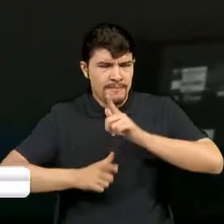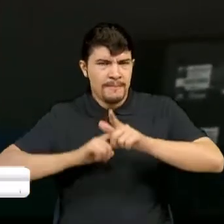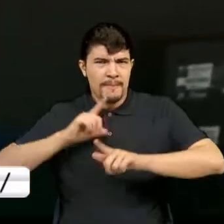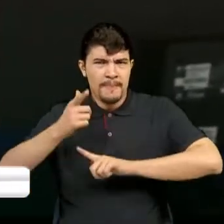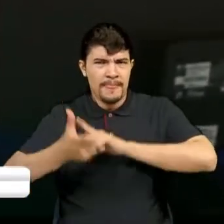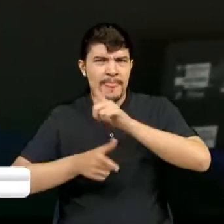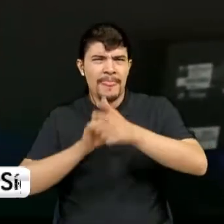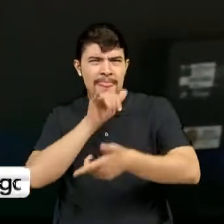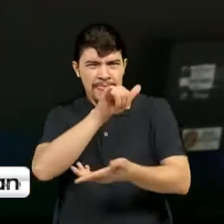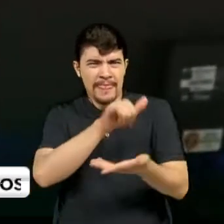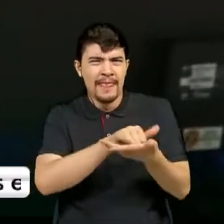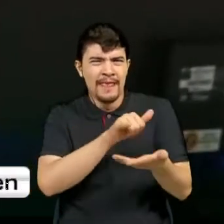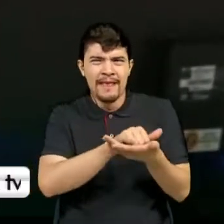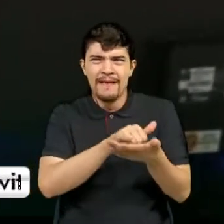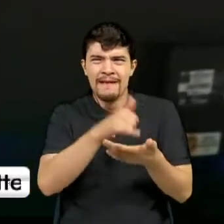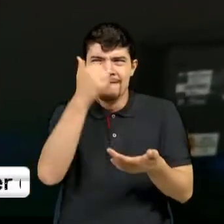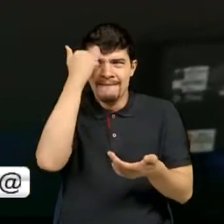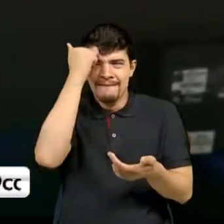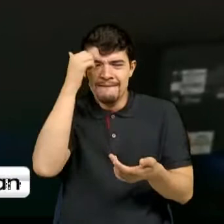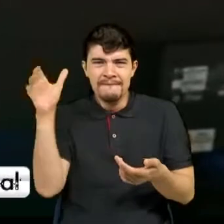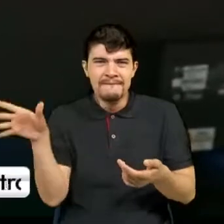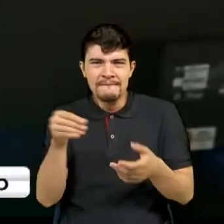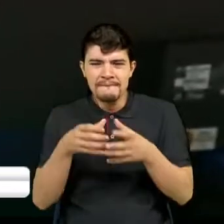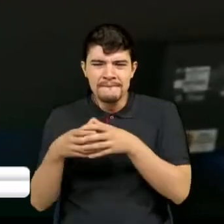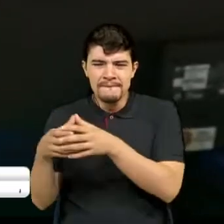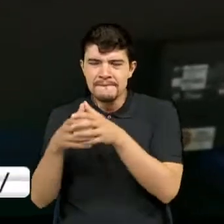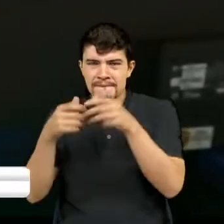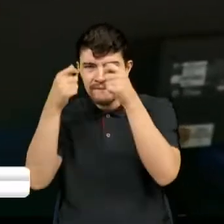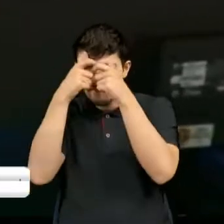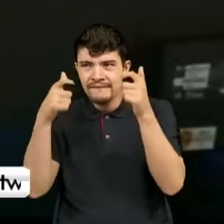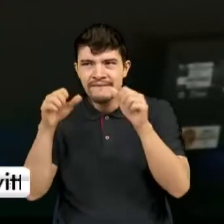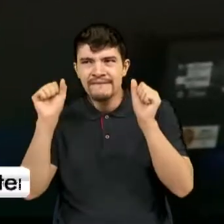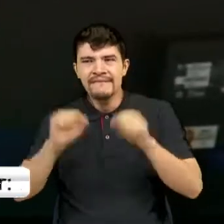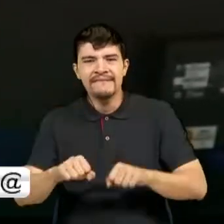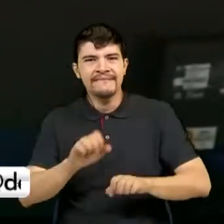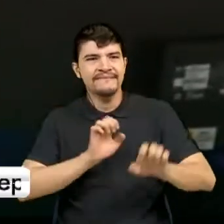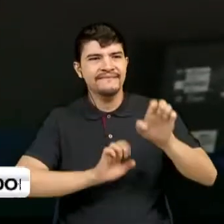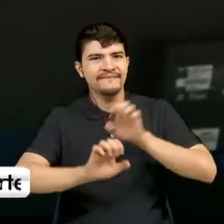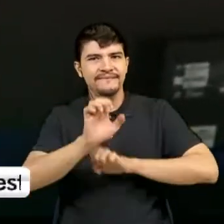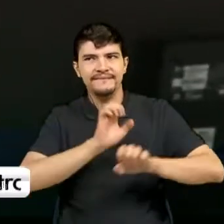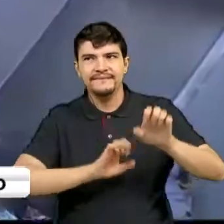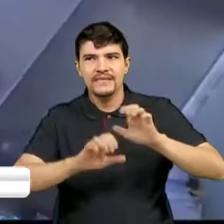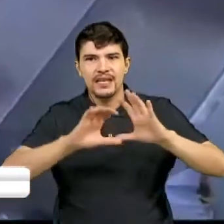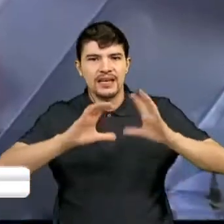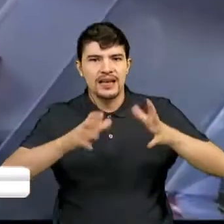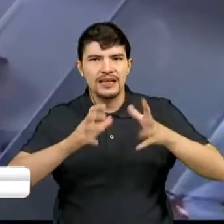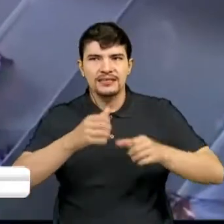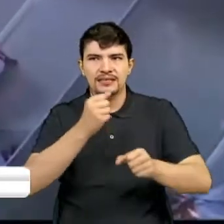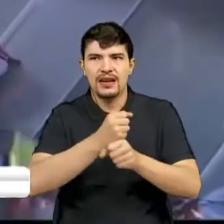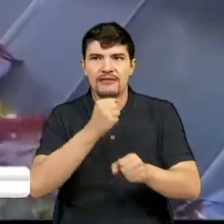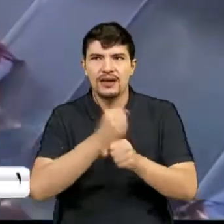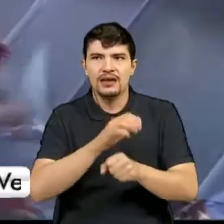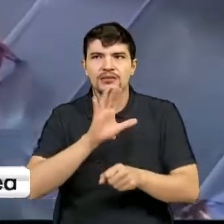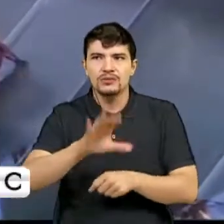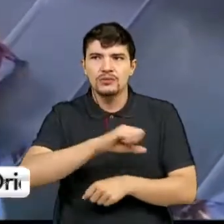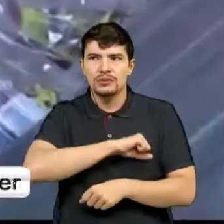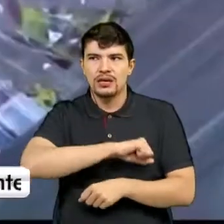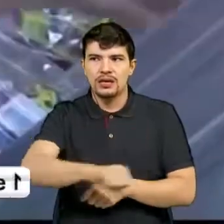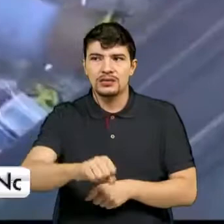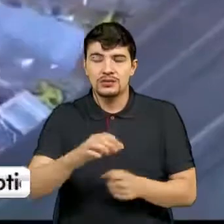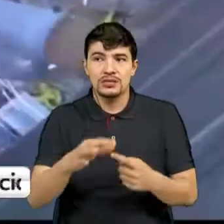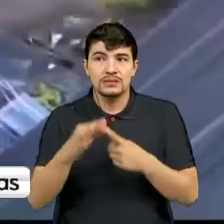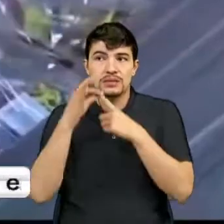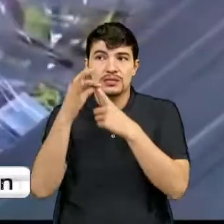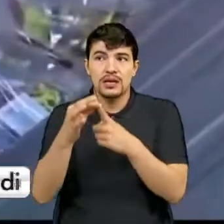el Magisterio, como lo vienen haciendo todos los sectores estatales, para poder defender a la clase trabajadora, a sus derechos y